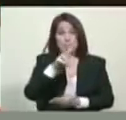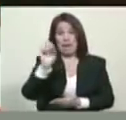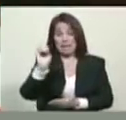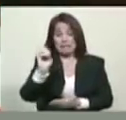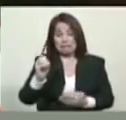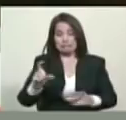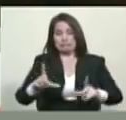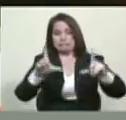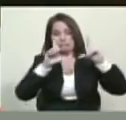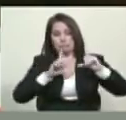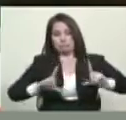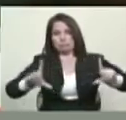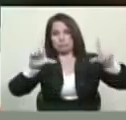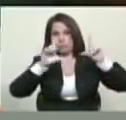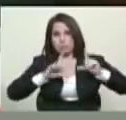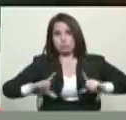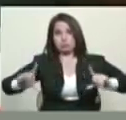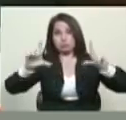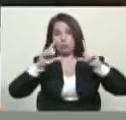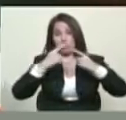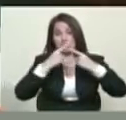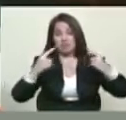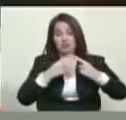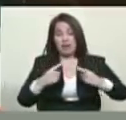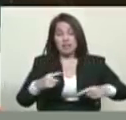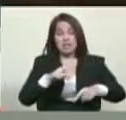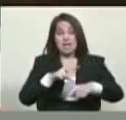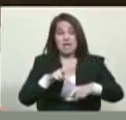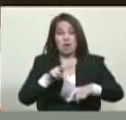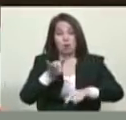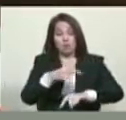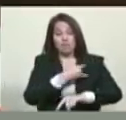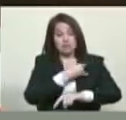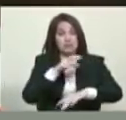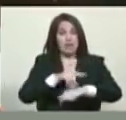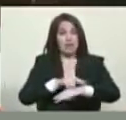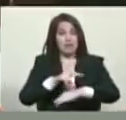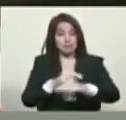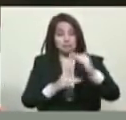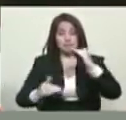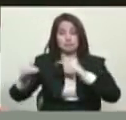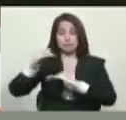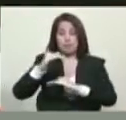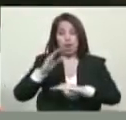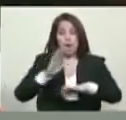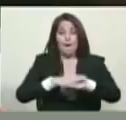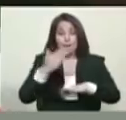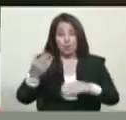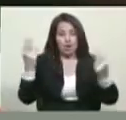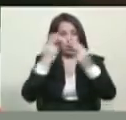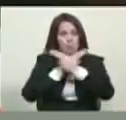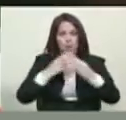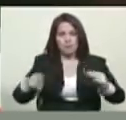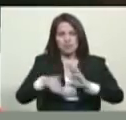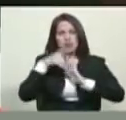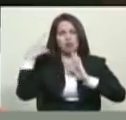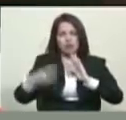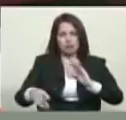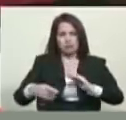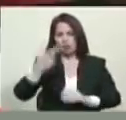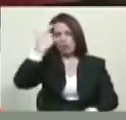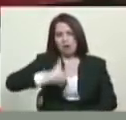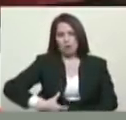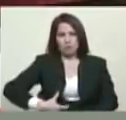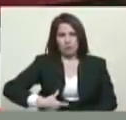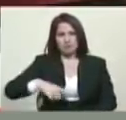de honoris causa por universidades nacionales e internacionales, por su compromiso con los derechos del hombre, y también quien, al igual